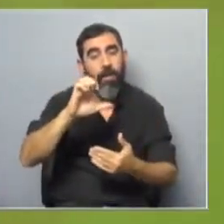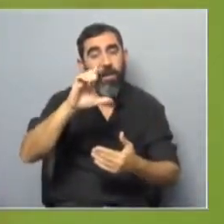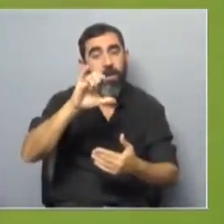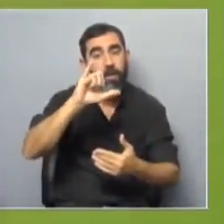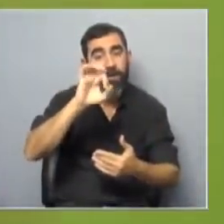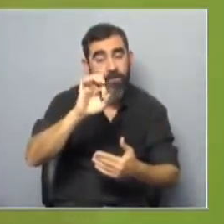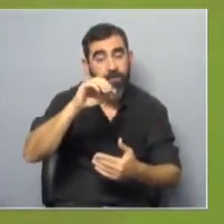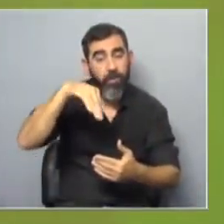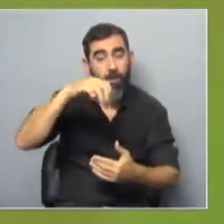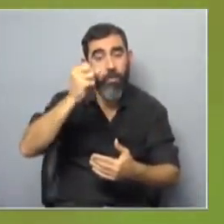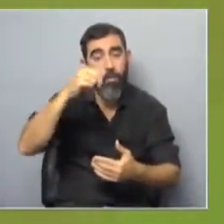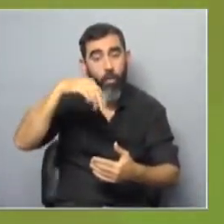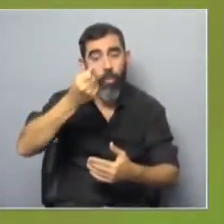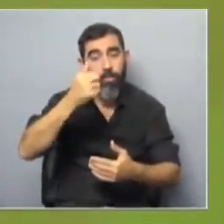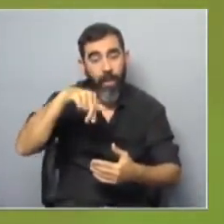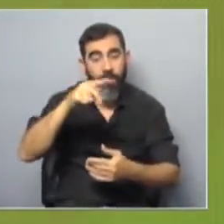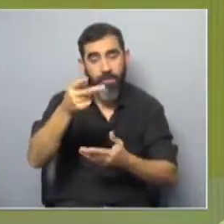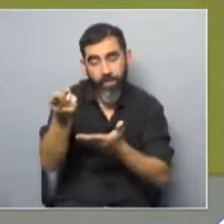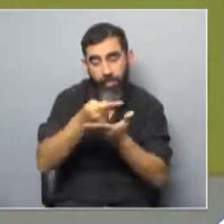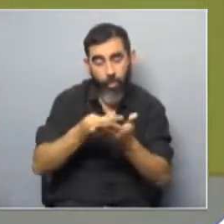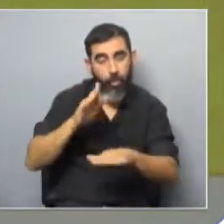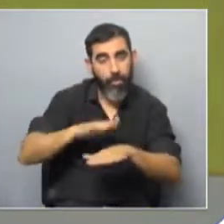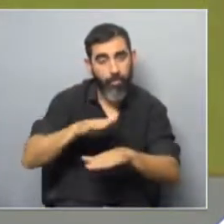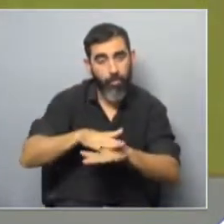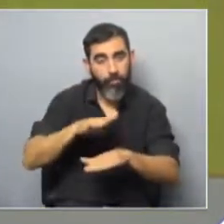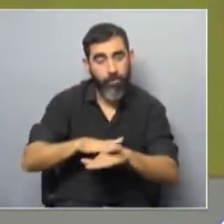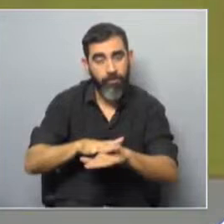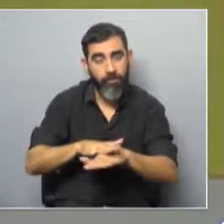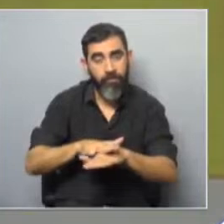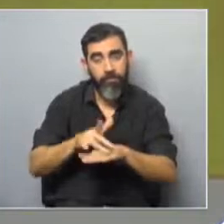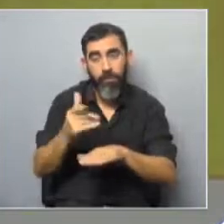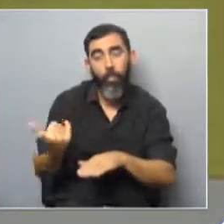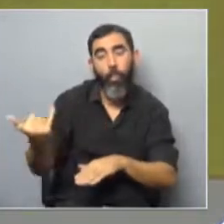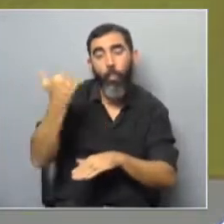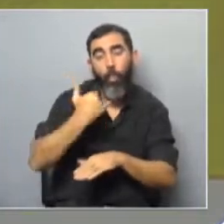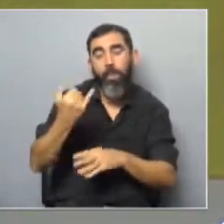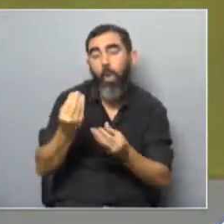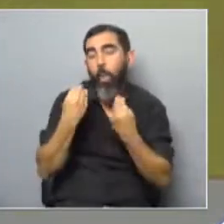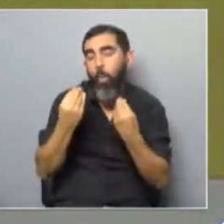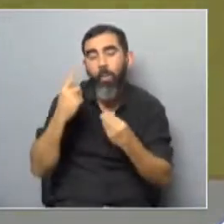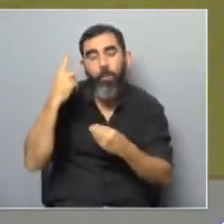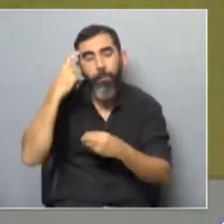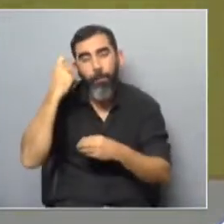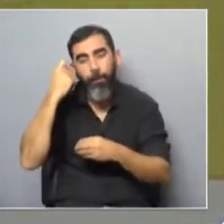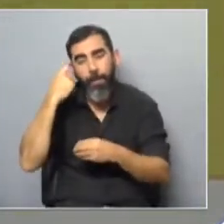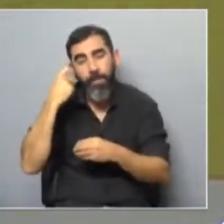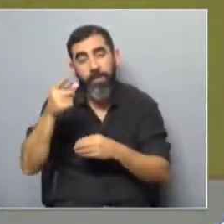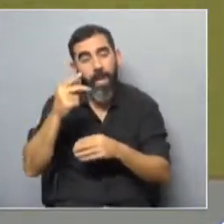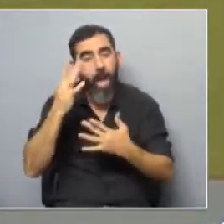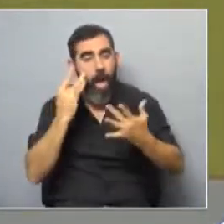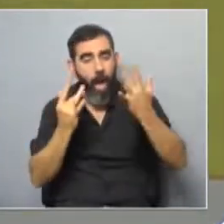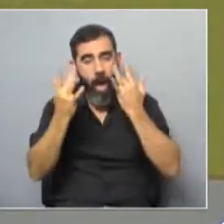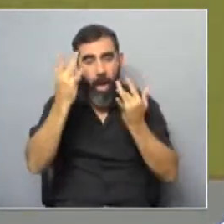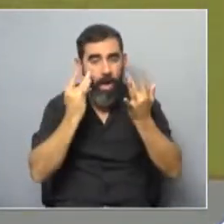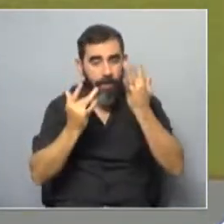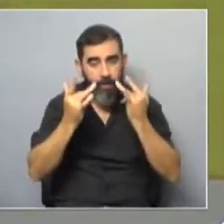que es la que hizo la ilustración de este librito. Y bueno, y ella nos va a contar también cómo fue esta experiencia. Ella es artista,